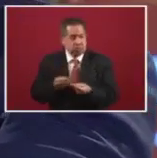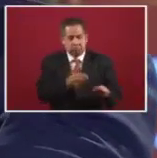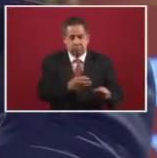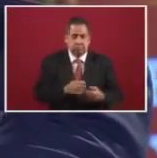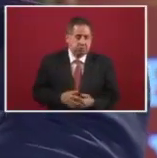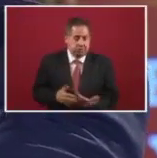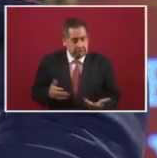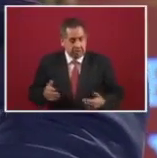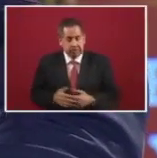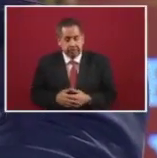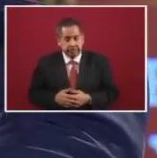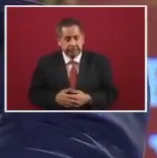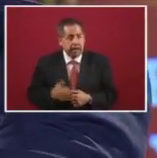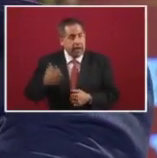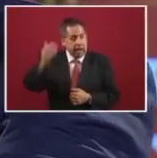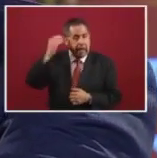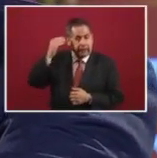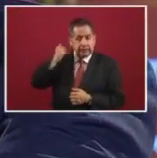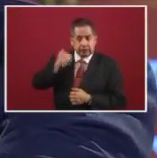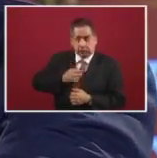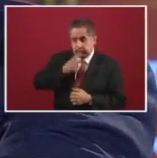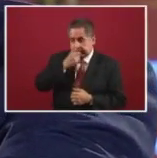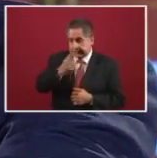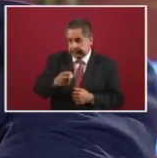Yo les decía la vez pasada que